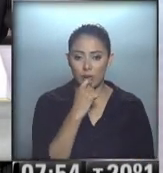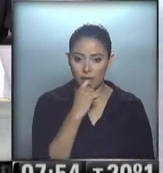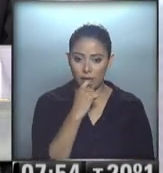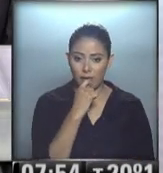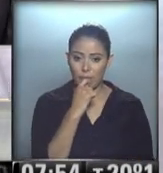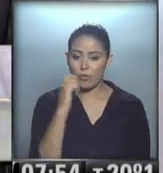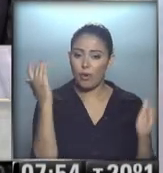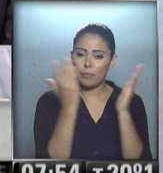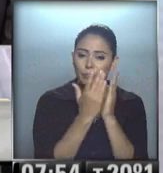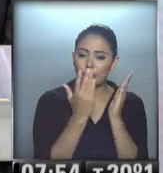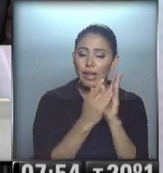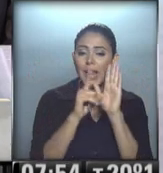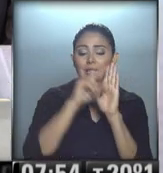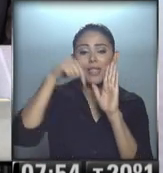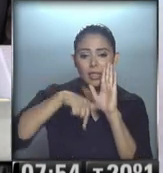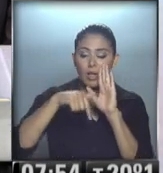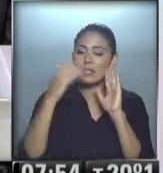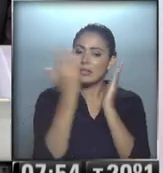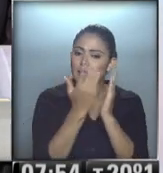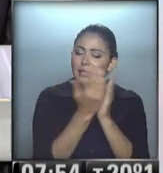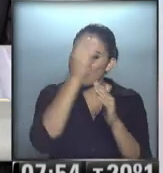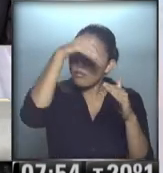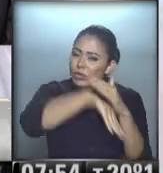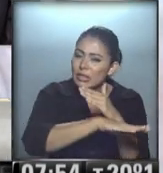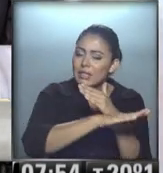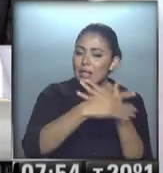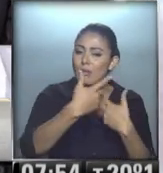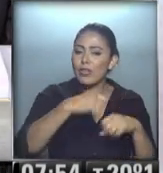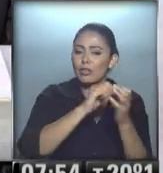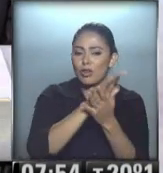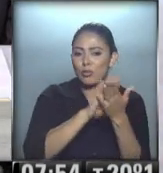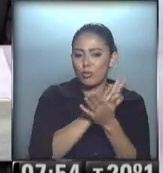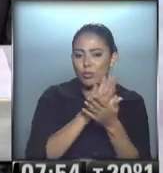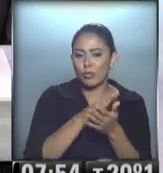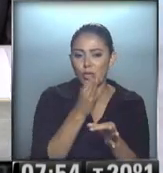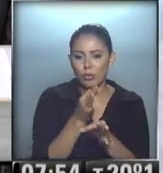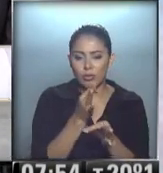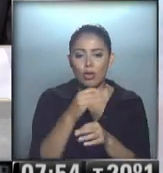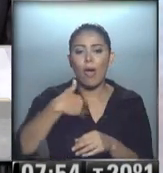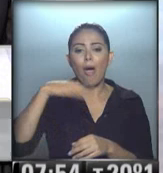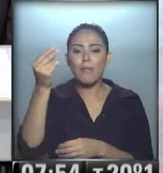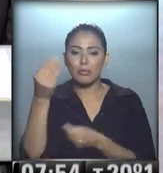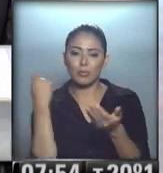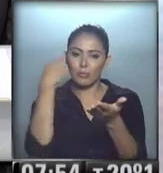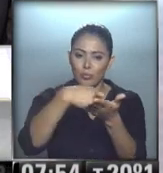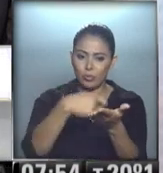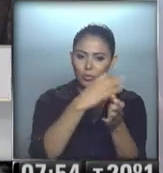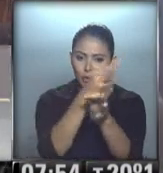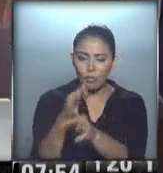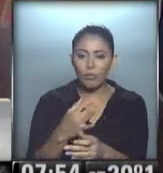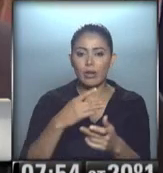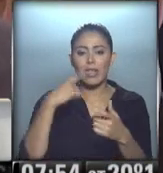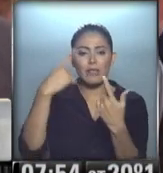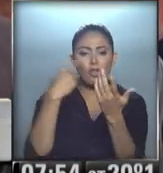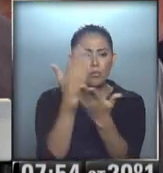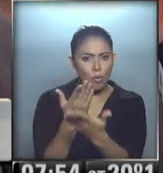de las actuales leyes vigentes para profundizar y encontrar calidad educativa, mayor financiamiento y demás. Hay enormes